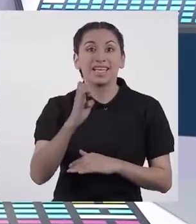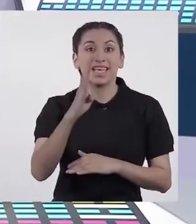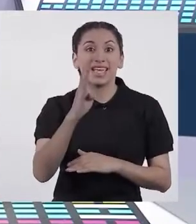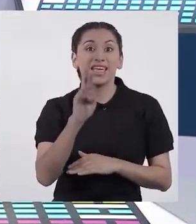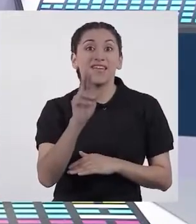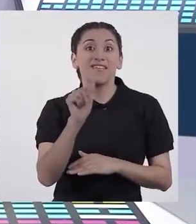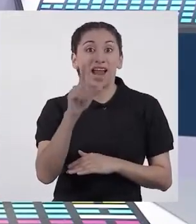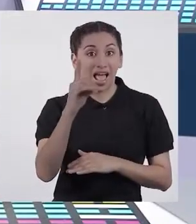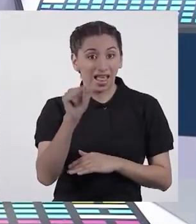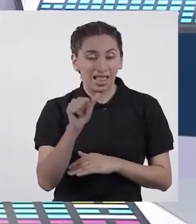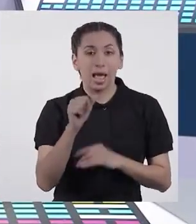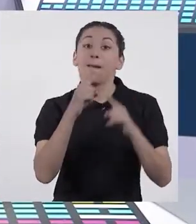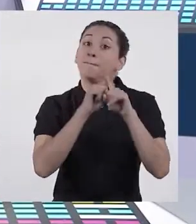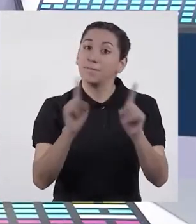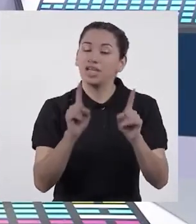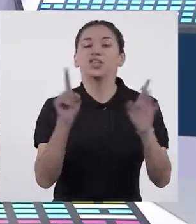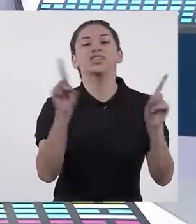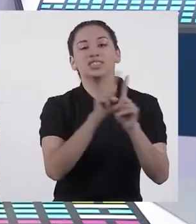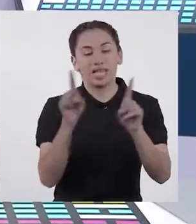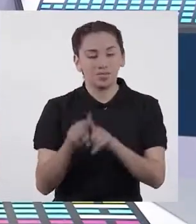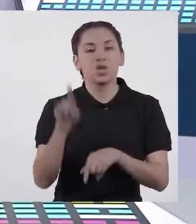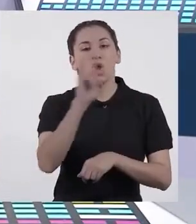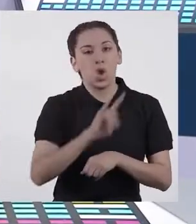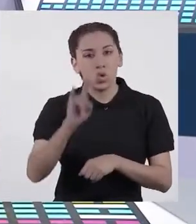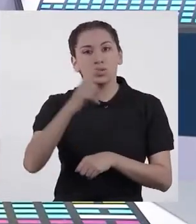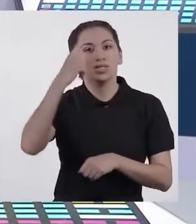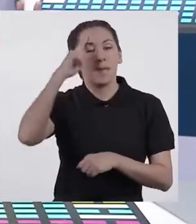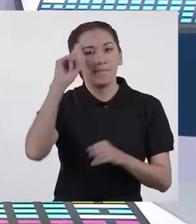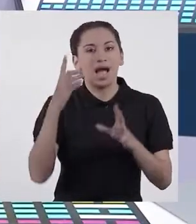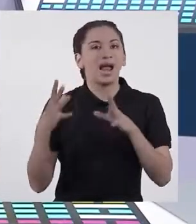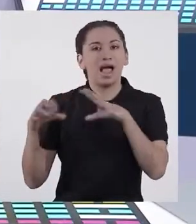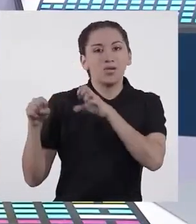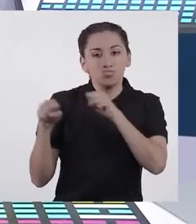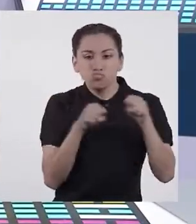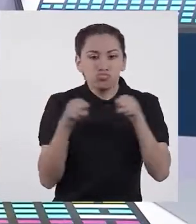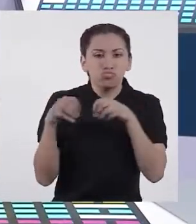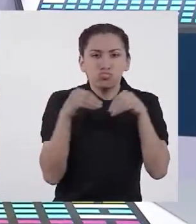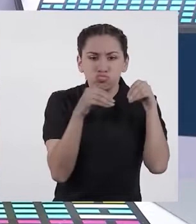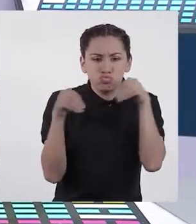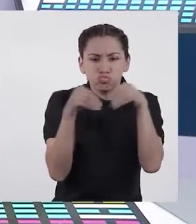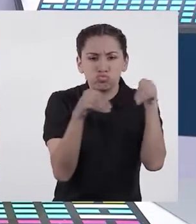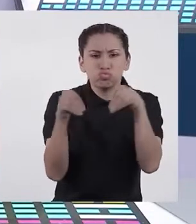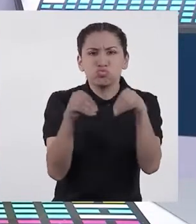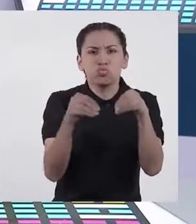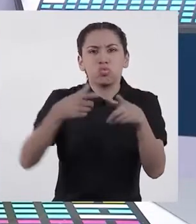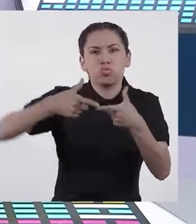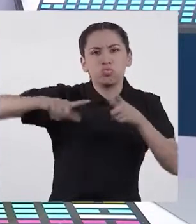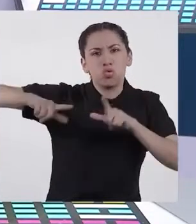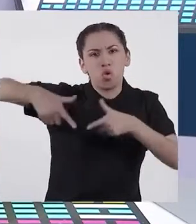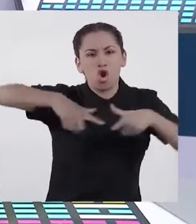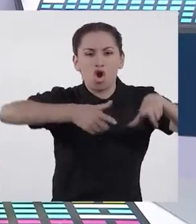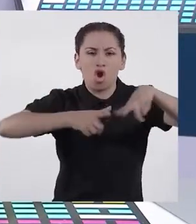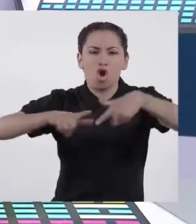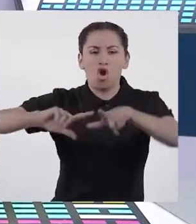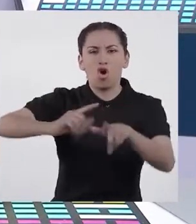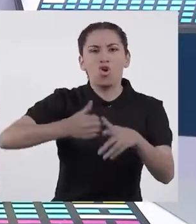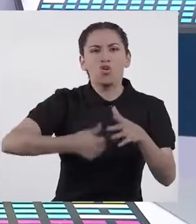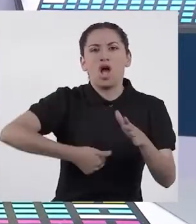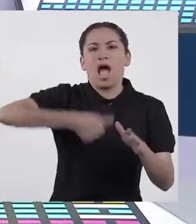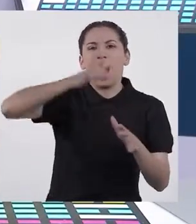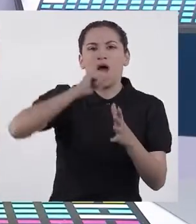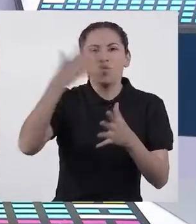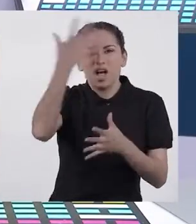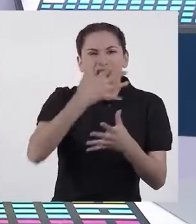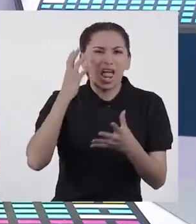Pero también se usa para referirse al movimiento de grandes cantidades de lodo y rocas que